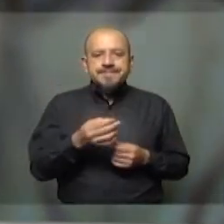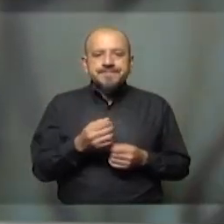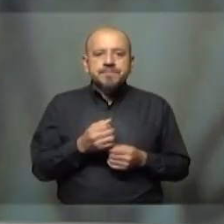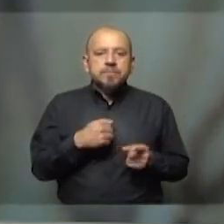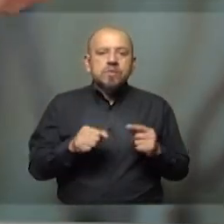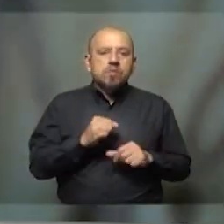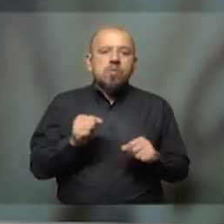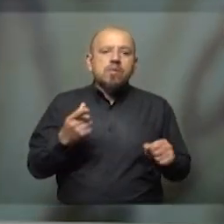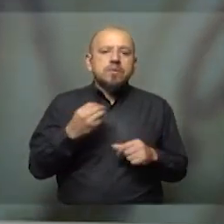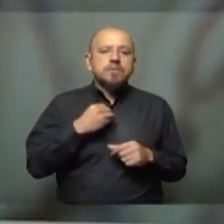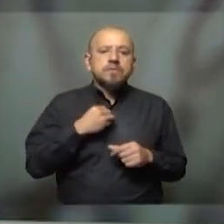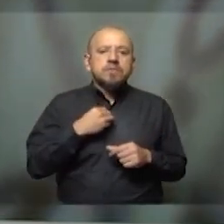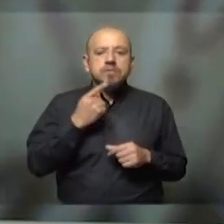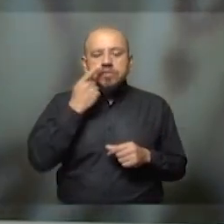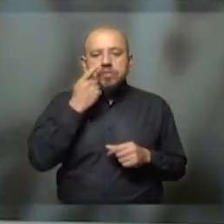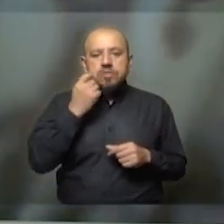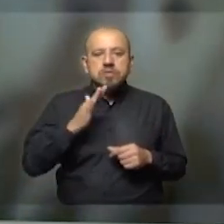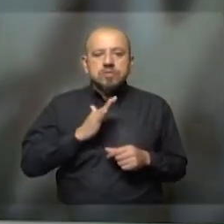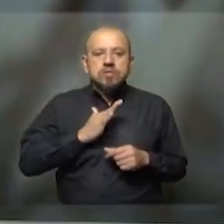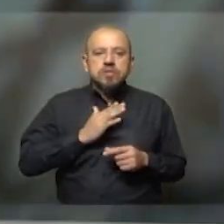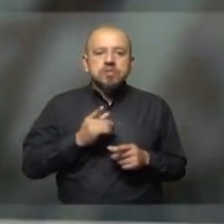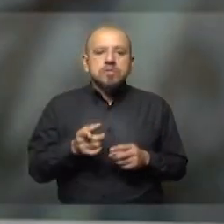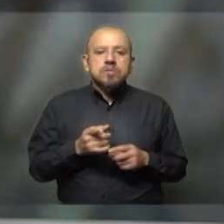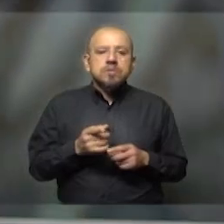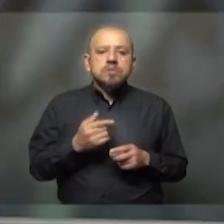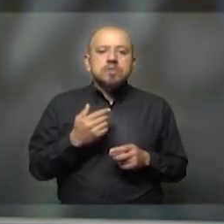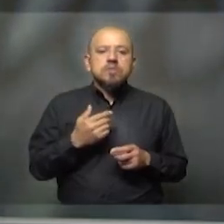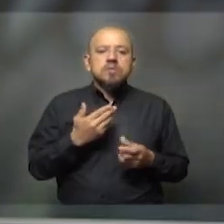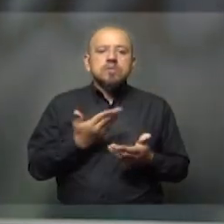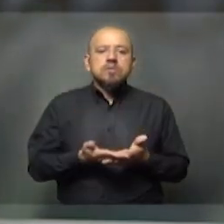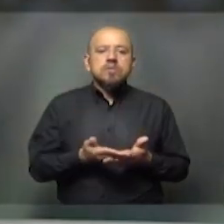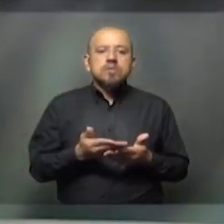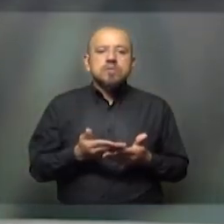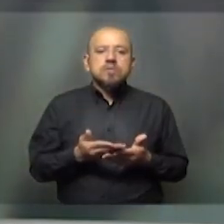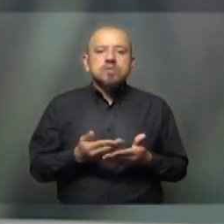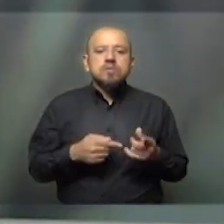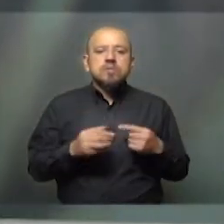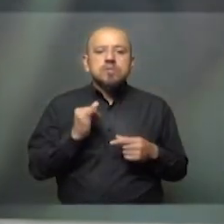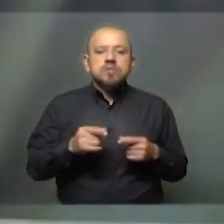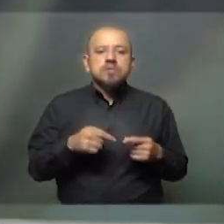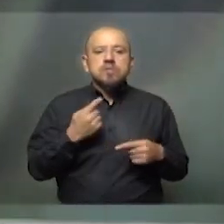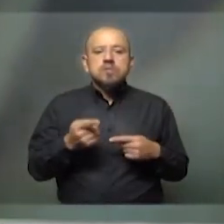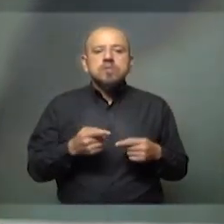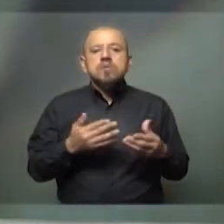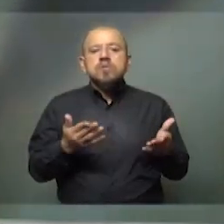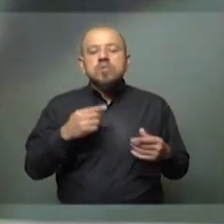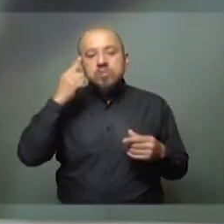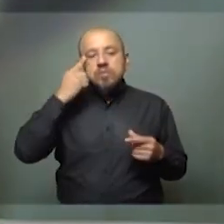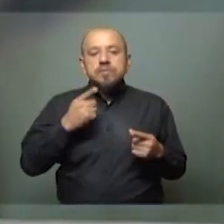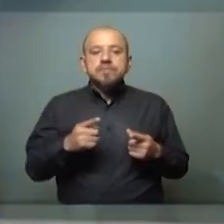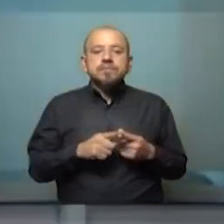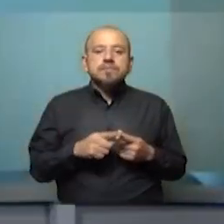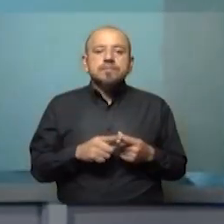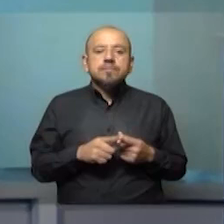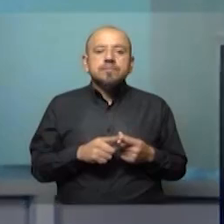ser por sola voluntad de mujer o varón y que sea este propuesta no caminó Entonces sí camino hasta Otra como como lo ves tú sí yo creo